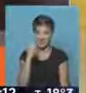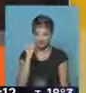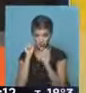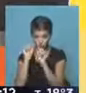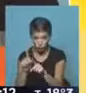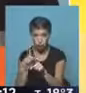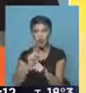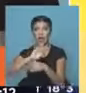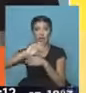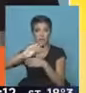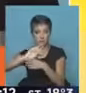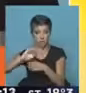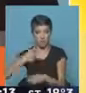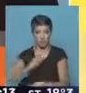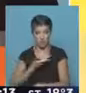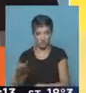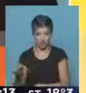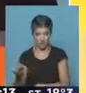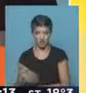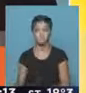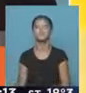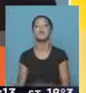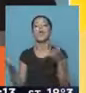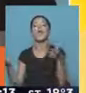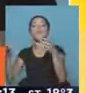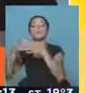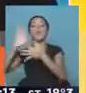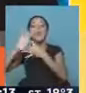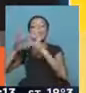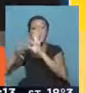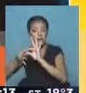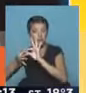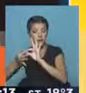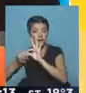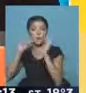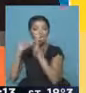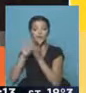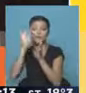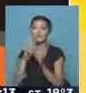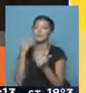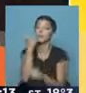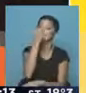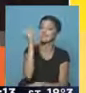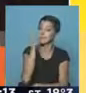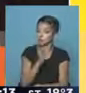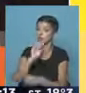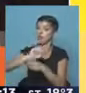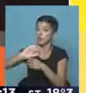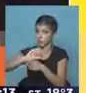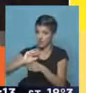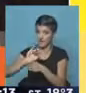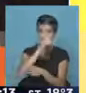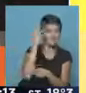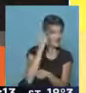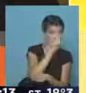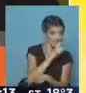de deuda pública. La Unión Europea solo tolera en sus miembros el 60%. Ya hemos